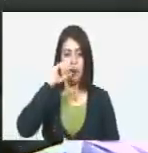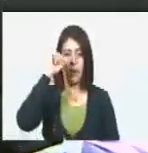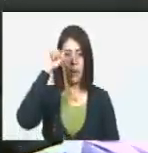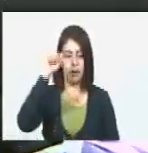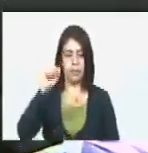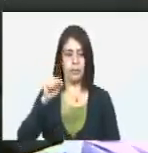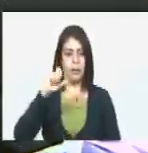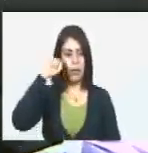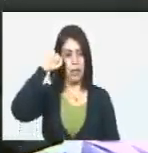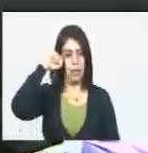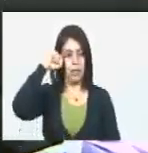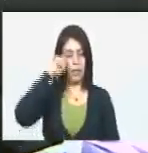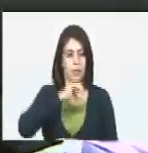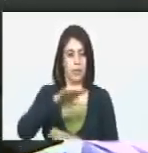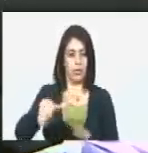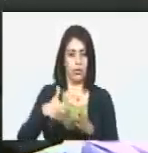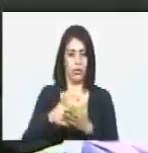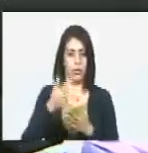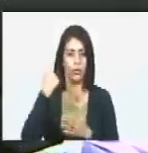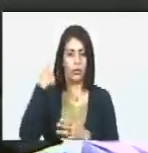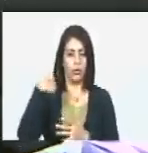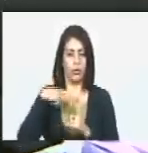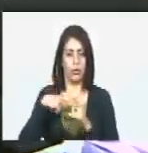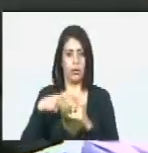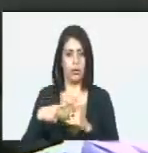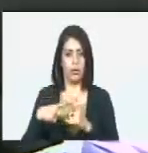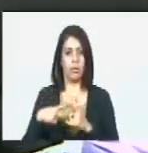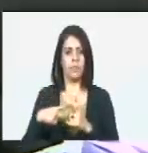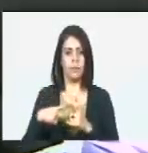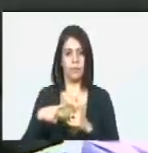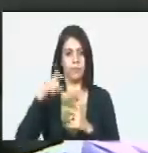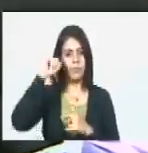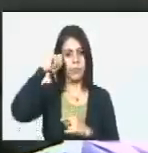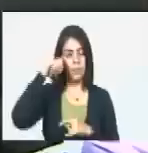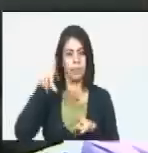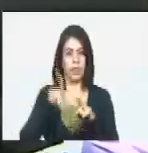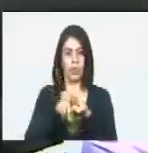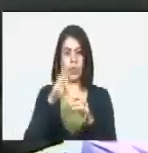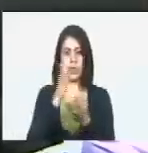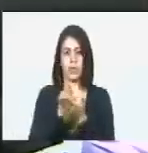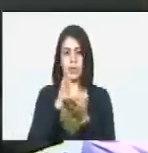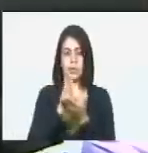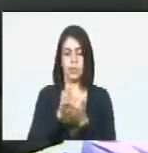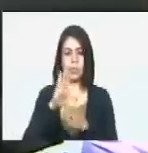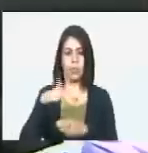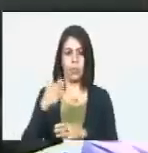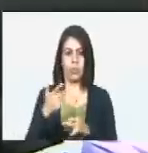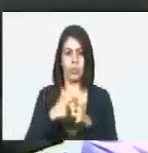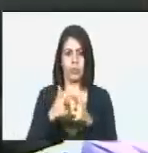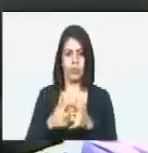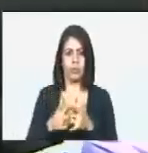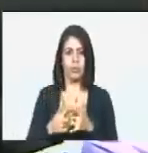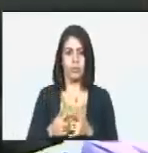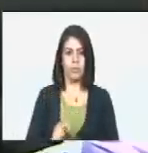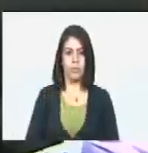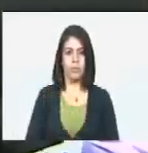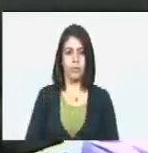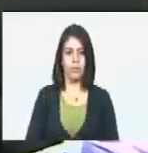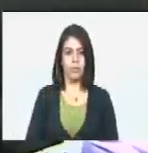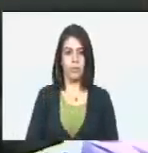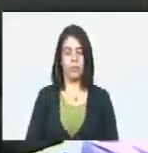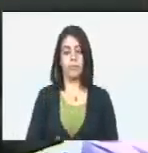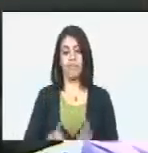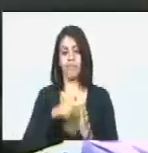que a todos ayer nos convocó el recuerdo, como siempre pasa cuando se nos va alguien a